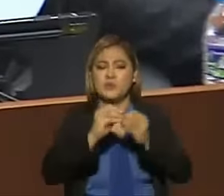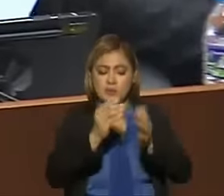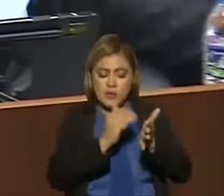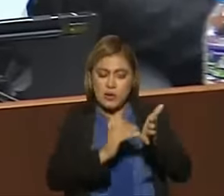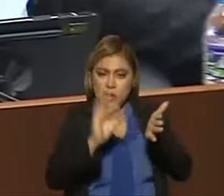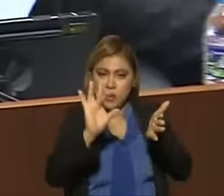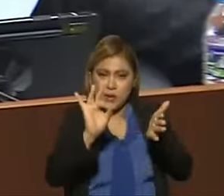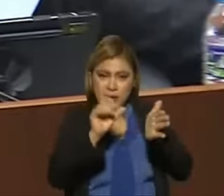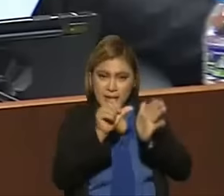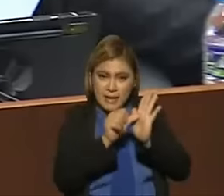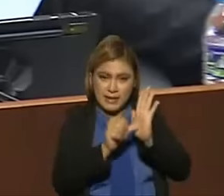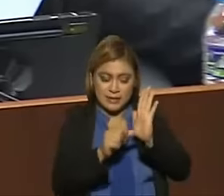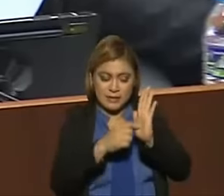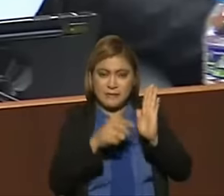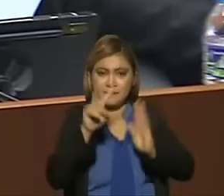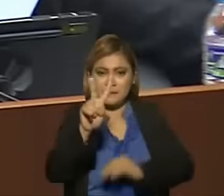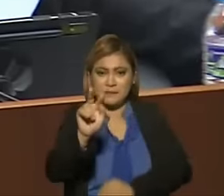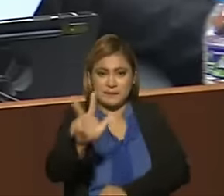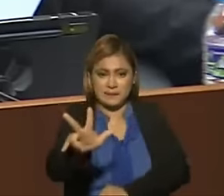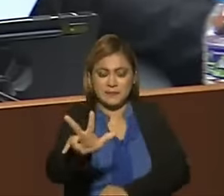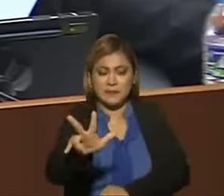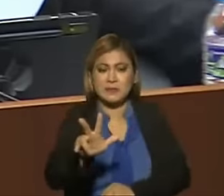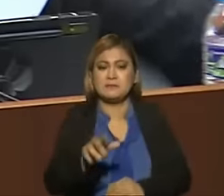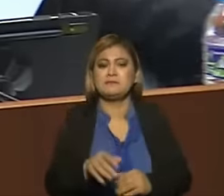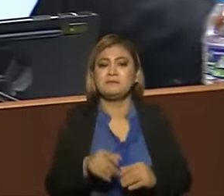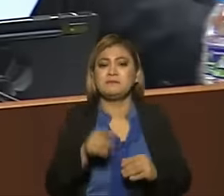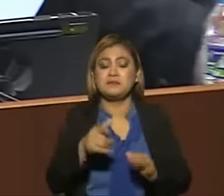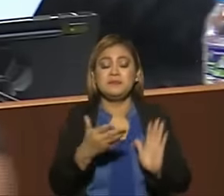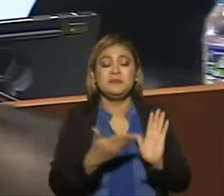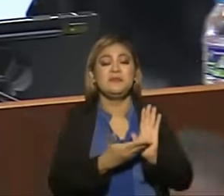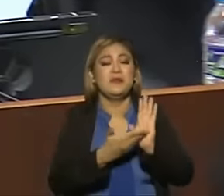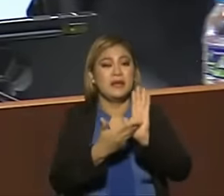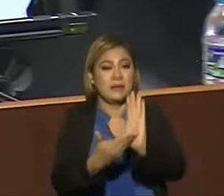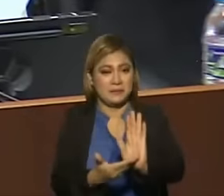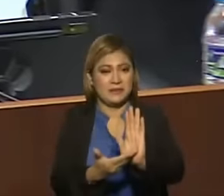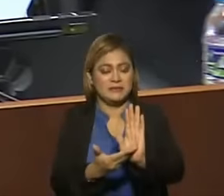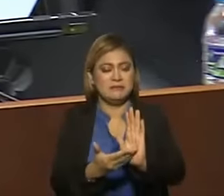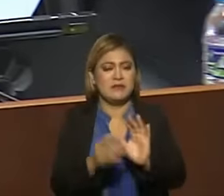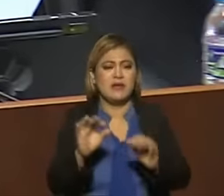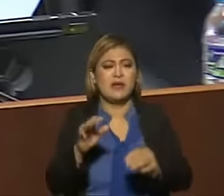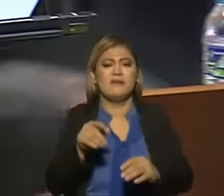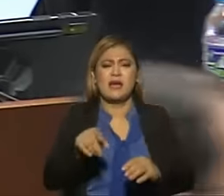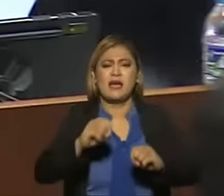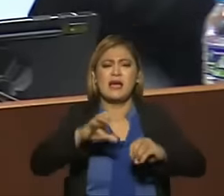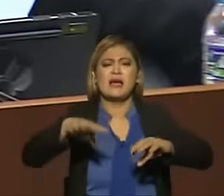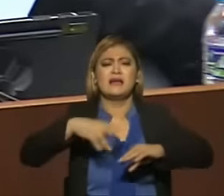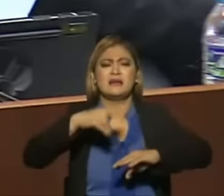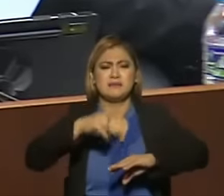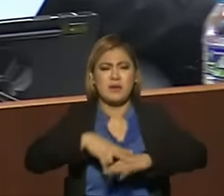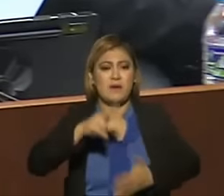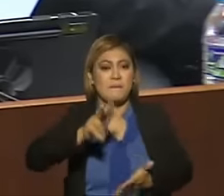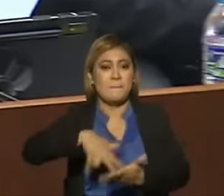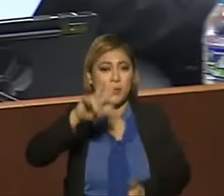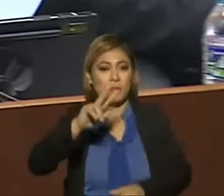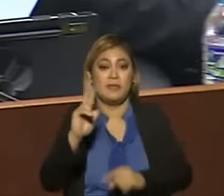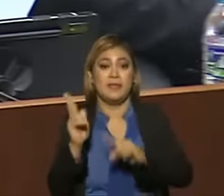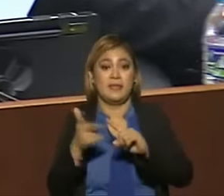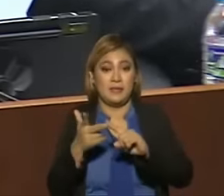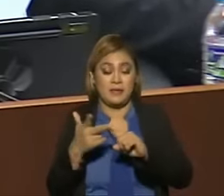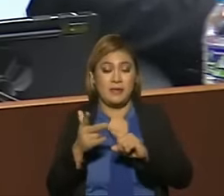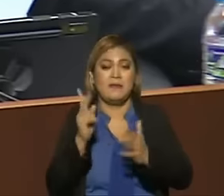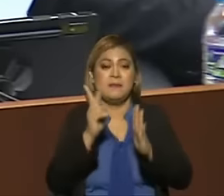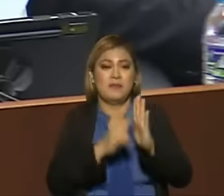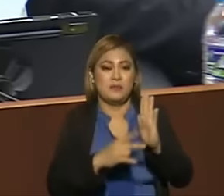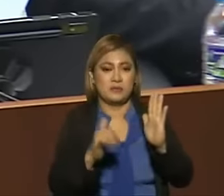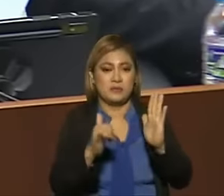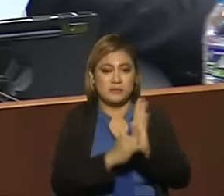del artículo 23 del Reglamento Orgánico del Régimen Interno, presenta al Pleno de la Asamblea Nacional en la forma definitiva en que debe ser aprobado en tercer debate el